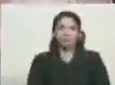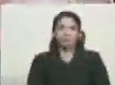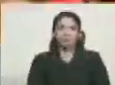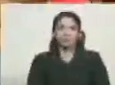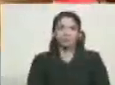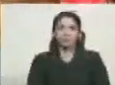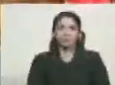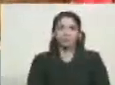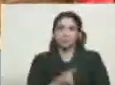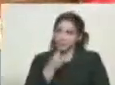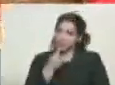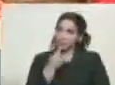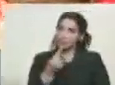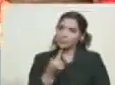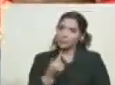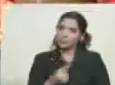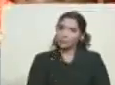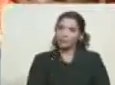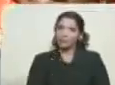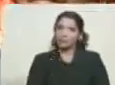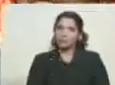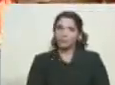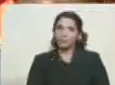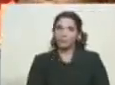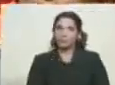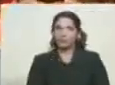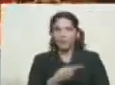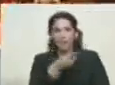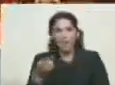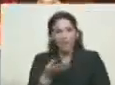Les voy a decir algo a los señores de la burguesía.